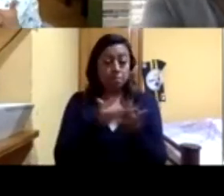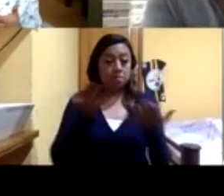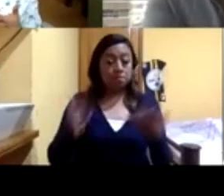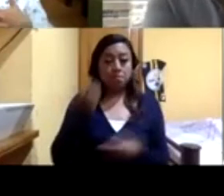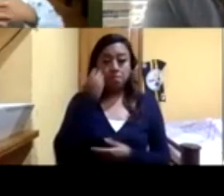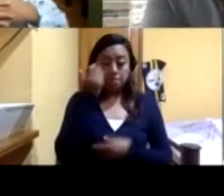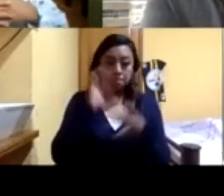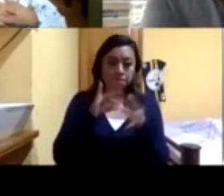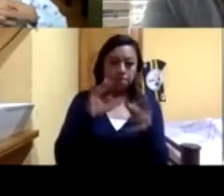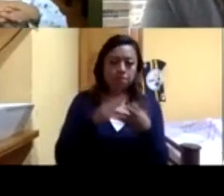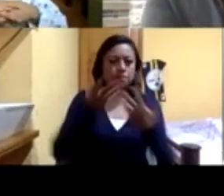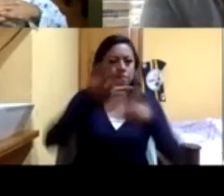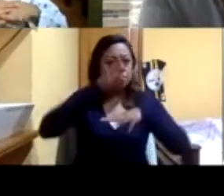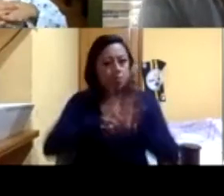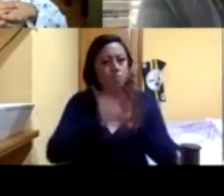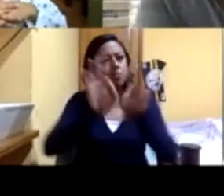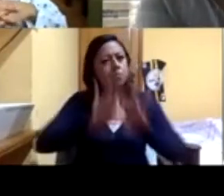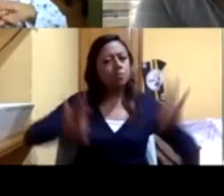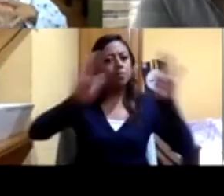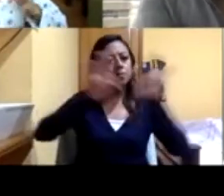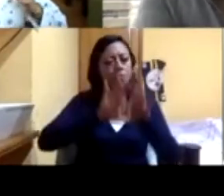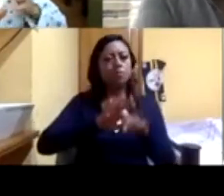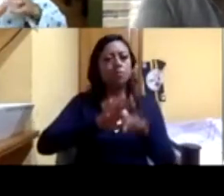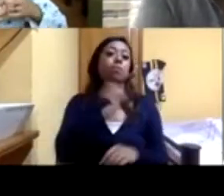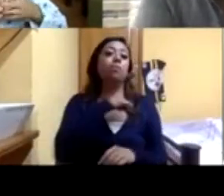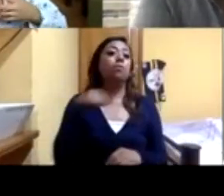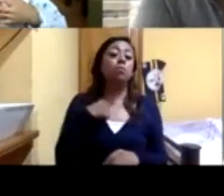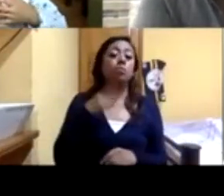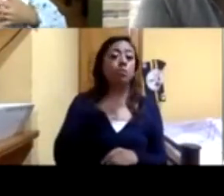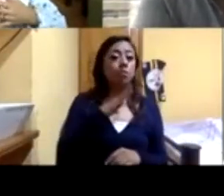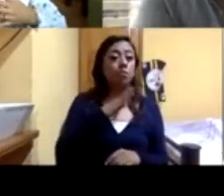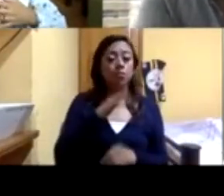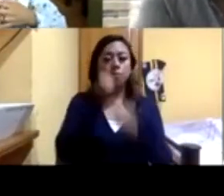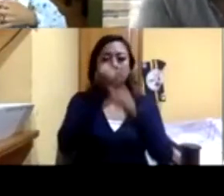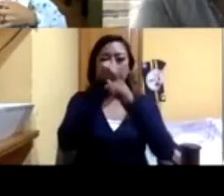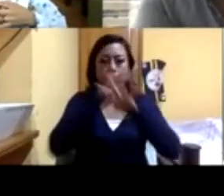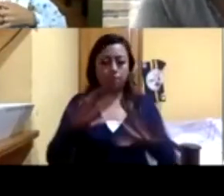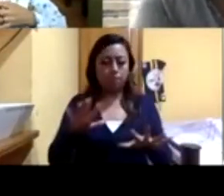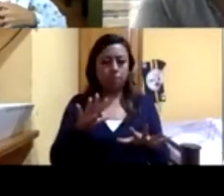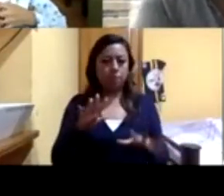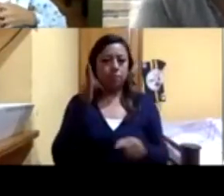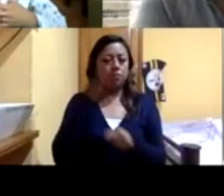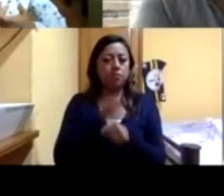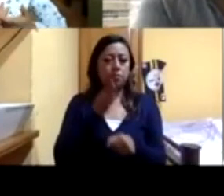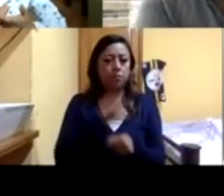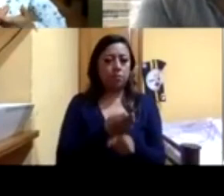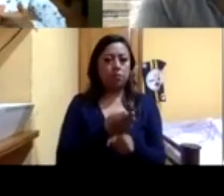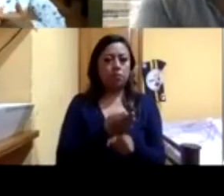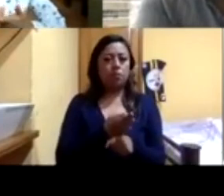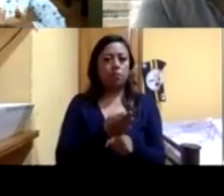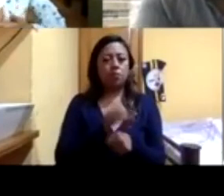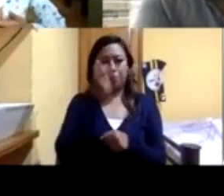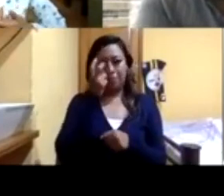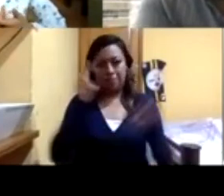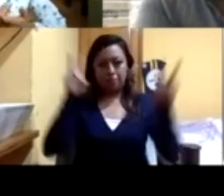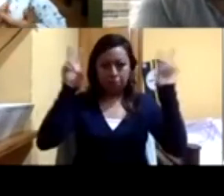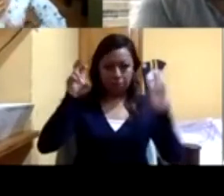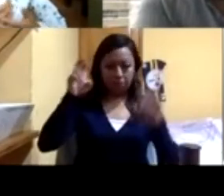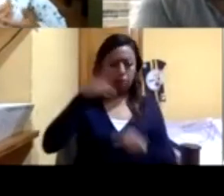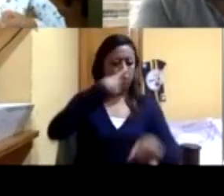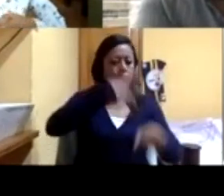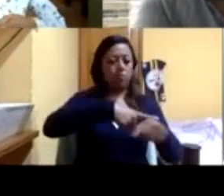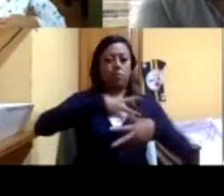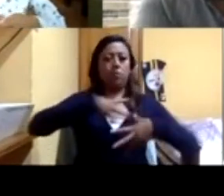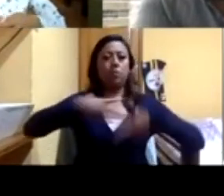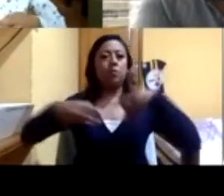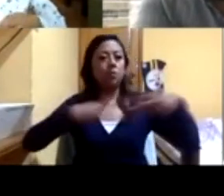la importancia justo de tener información, nada más cerrando en este contexto de pandemia. Una